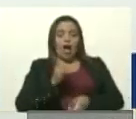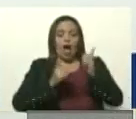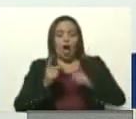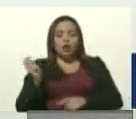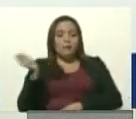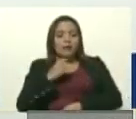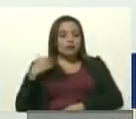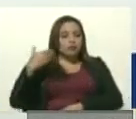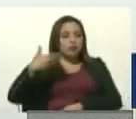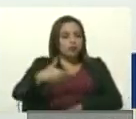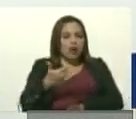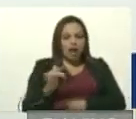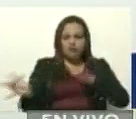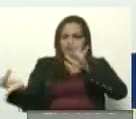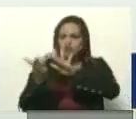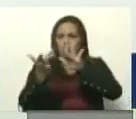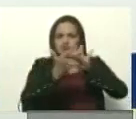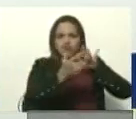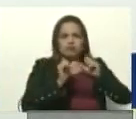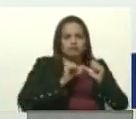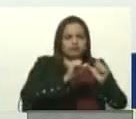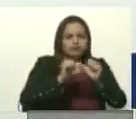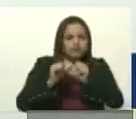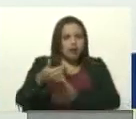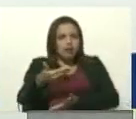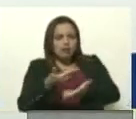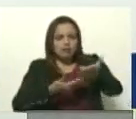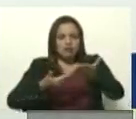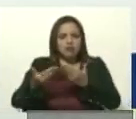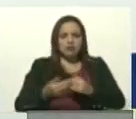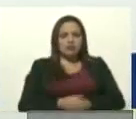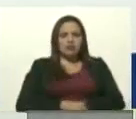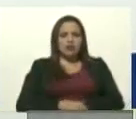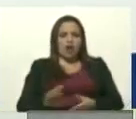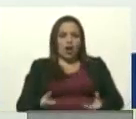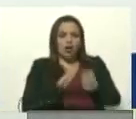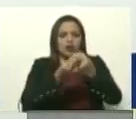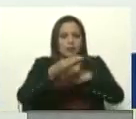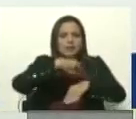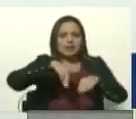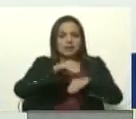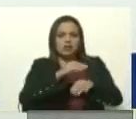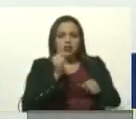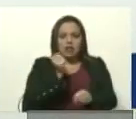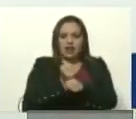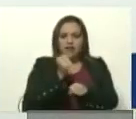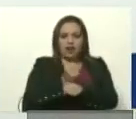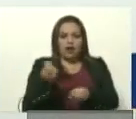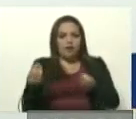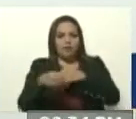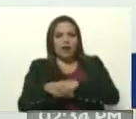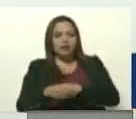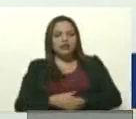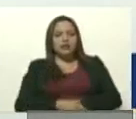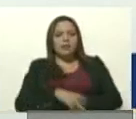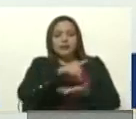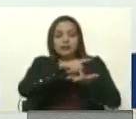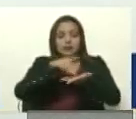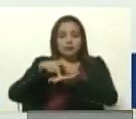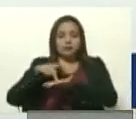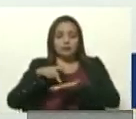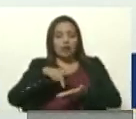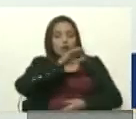hemos estado en contacto permanente y fluido con el señor ministro de Trabajo y con los interlocutores